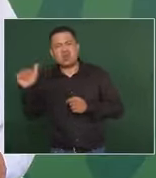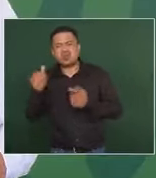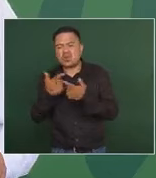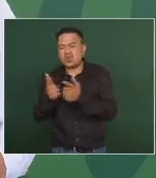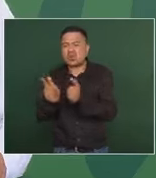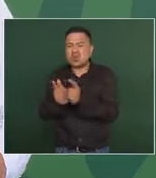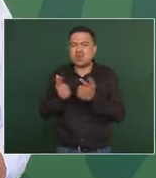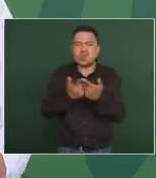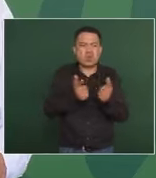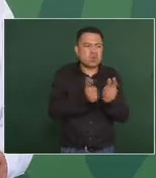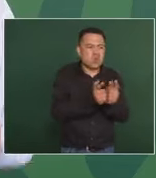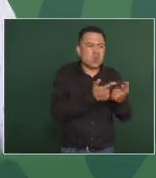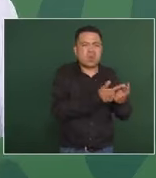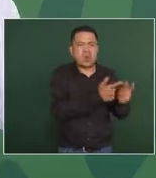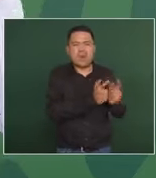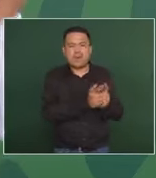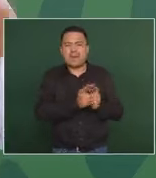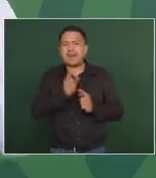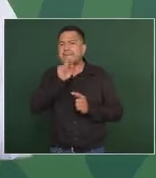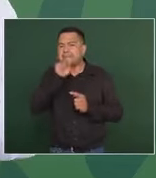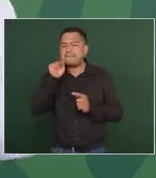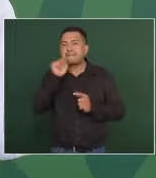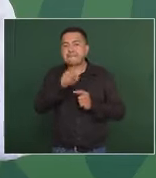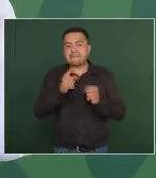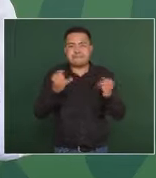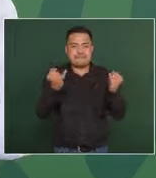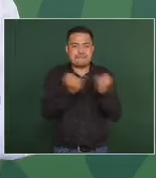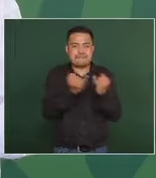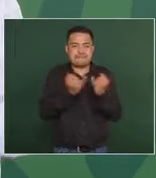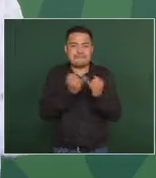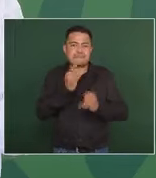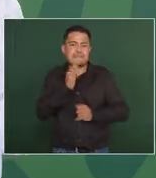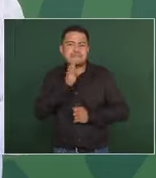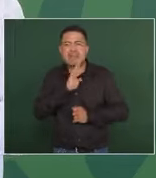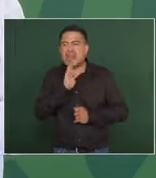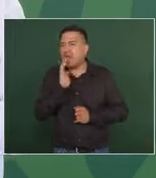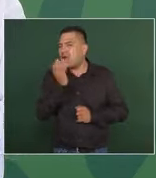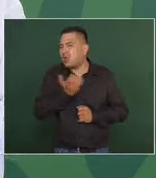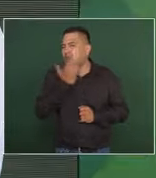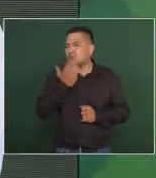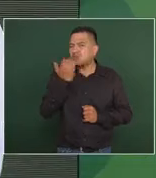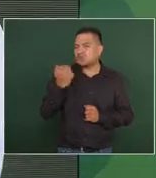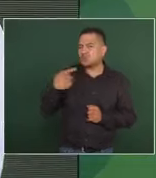sectores que estaban mal acostumbrados.